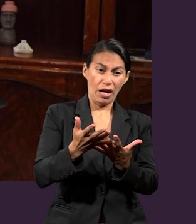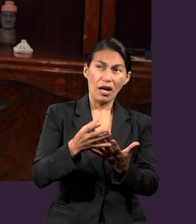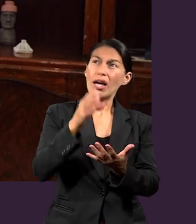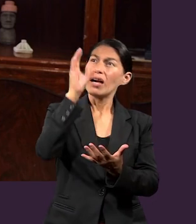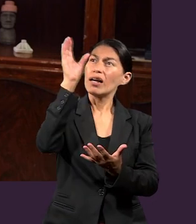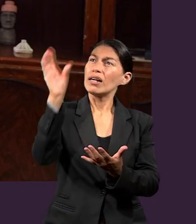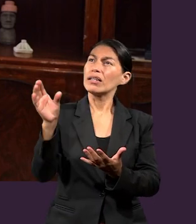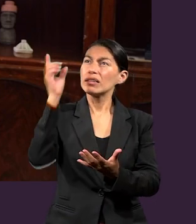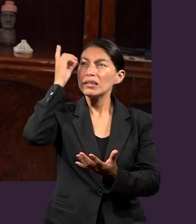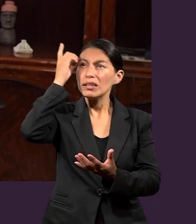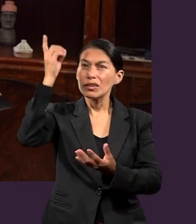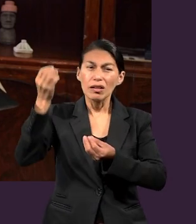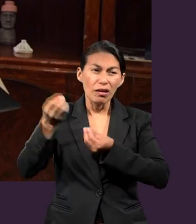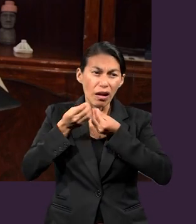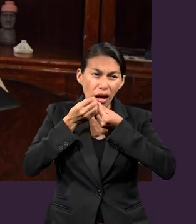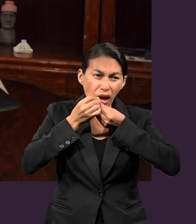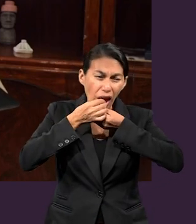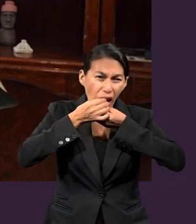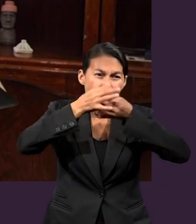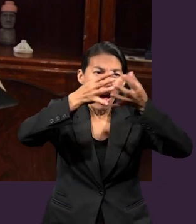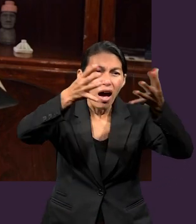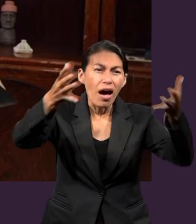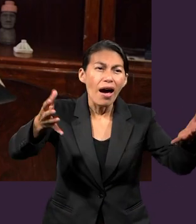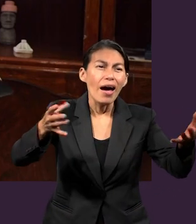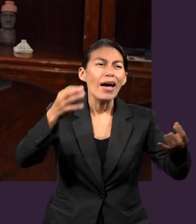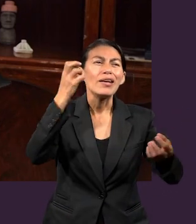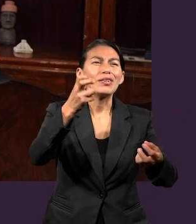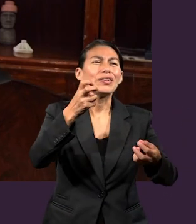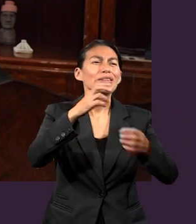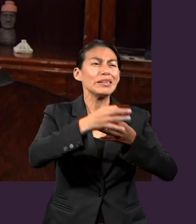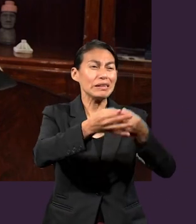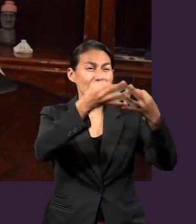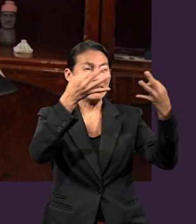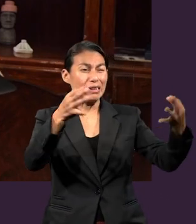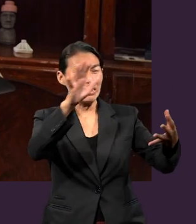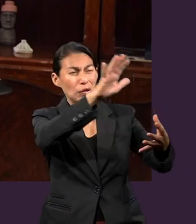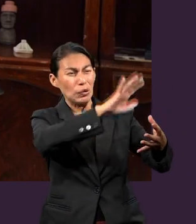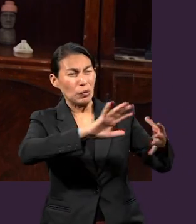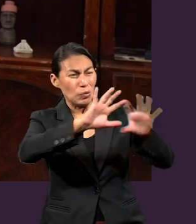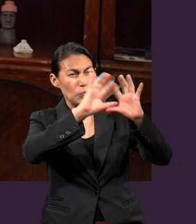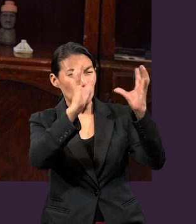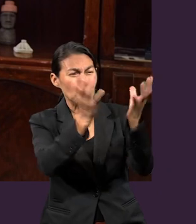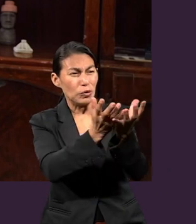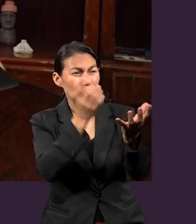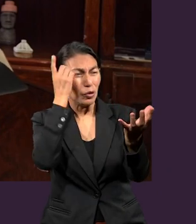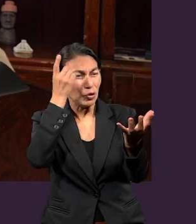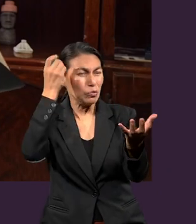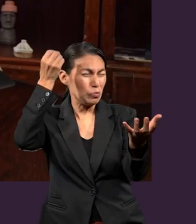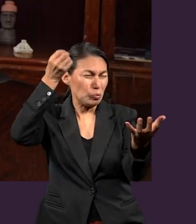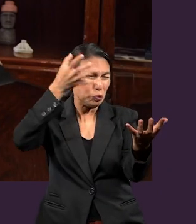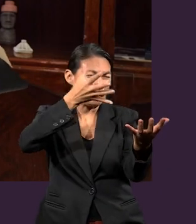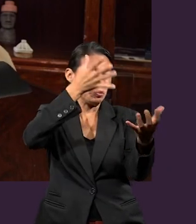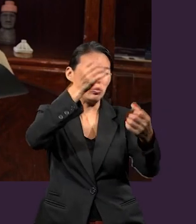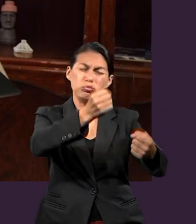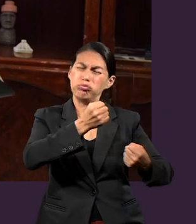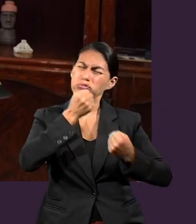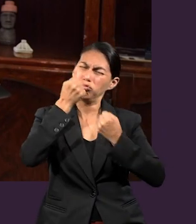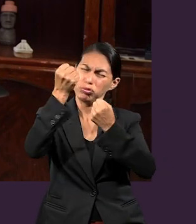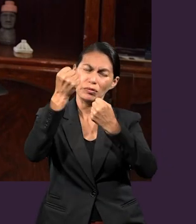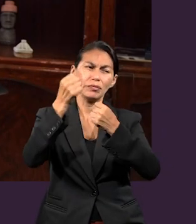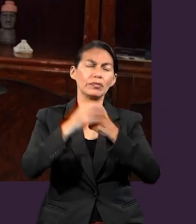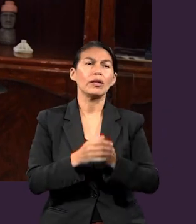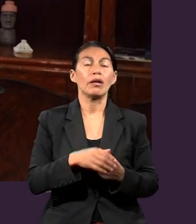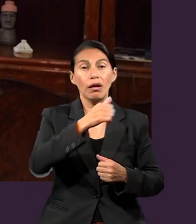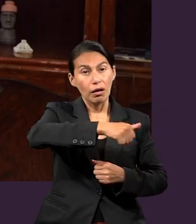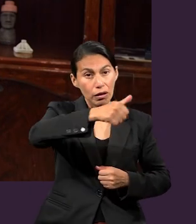autoridad de lo alto comparte el carácter de Dios, la tierra retiembla y la tierra es alumbrada con el poder